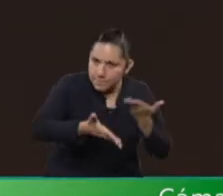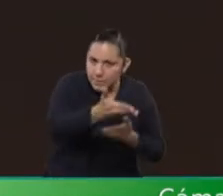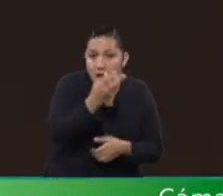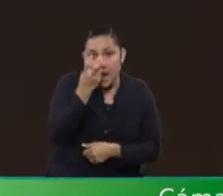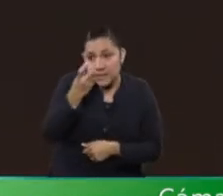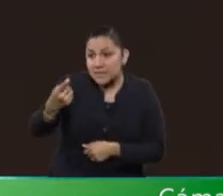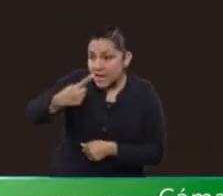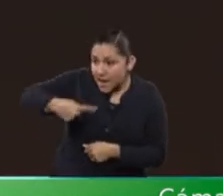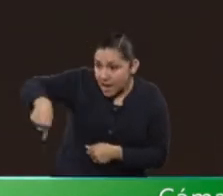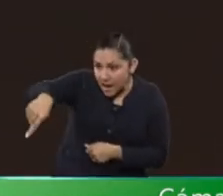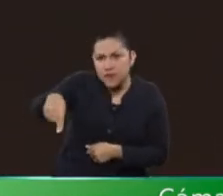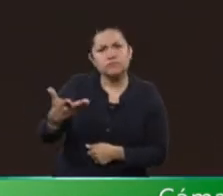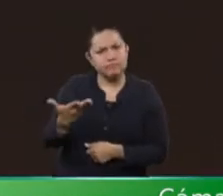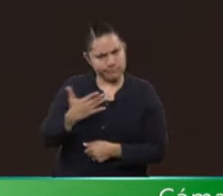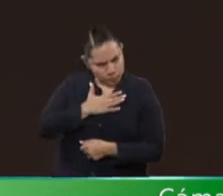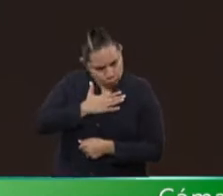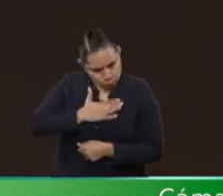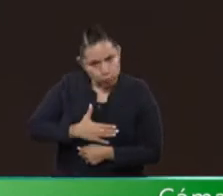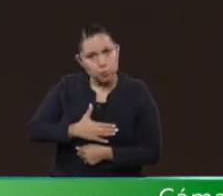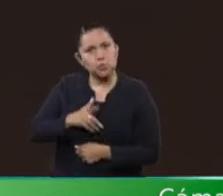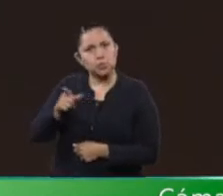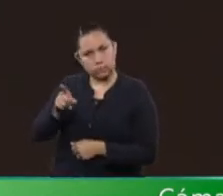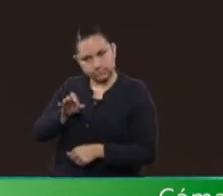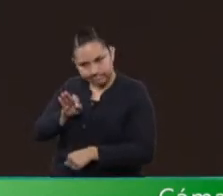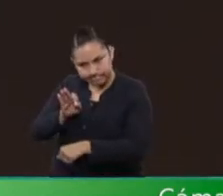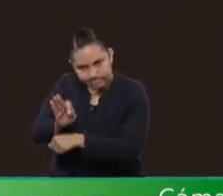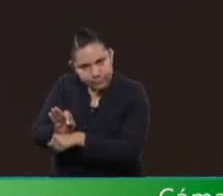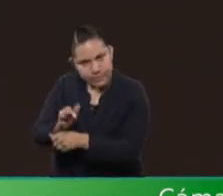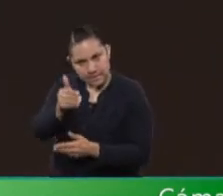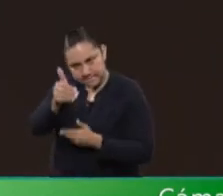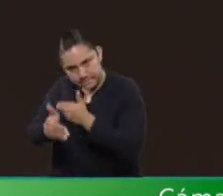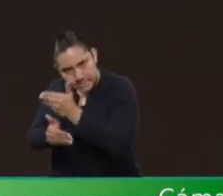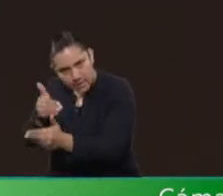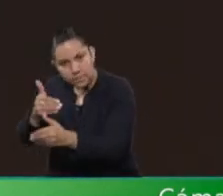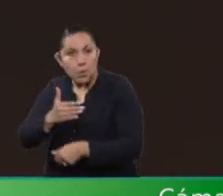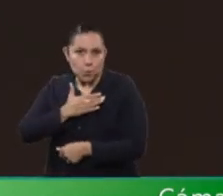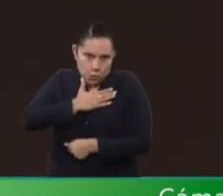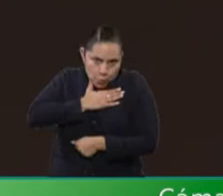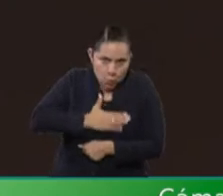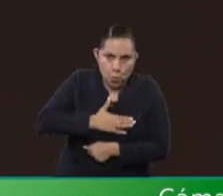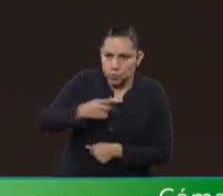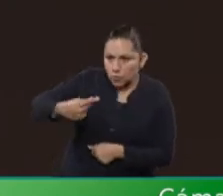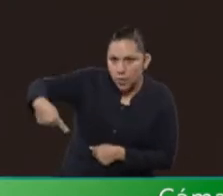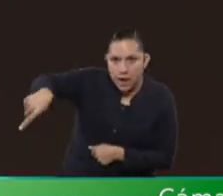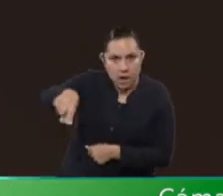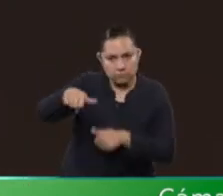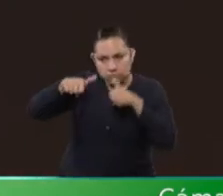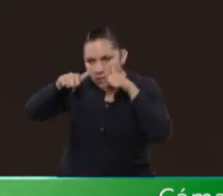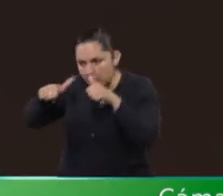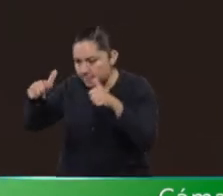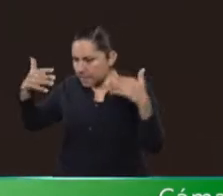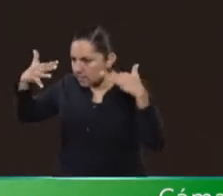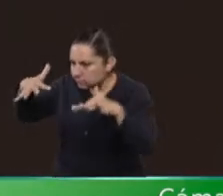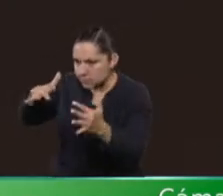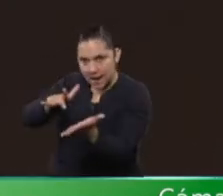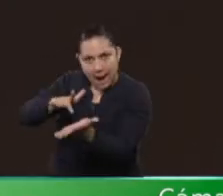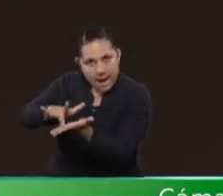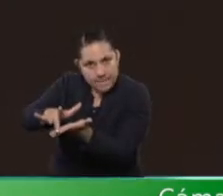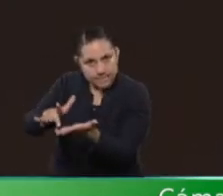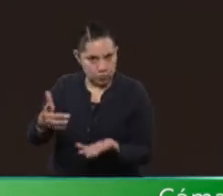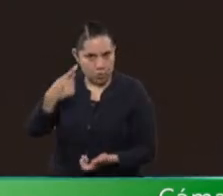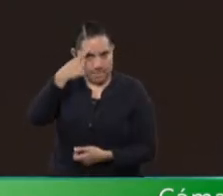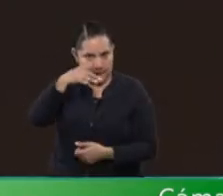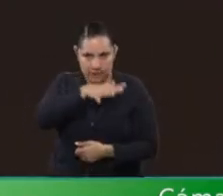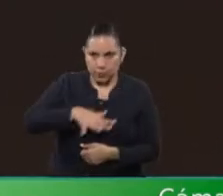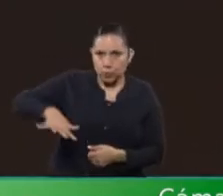visto y que estamos obligados a legislar desde el corazón para tener ese México que Todos queremos un México que